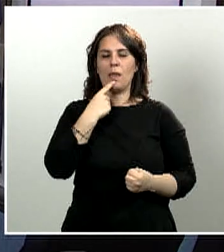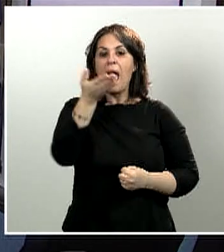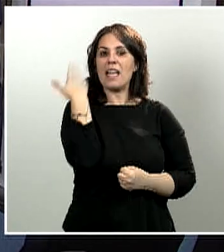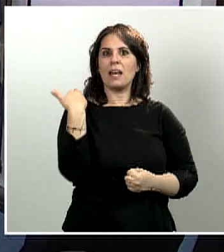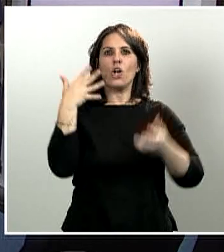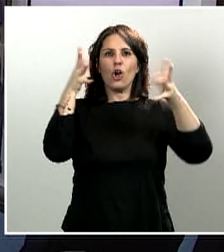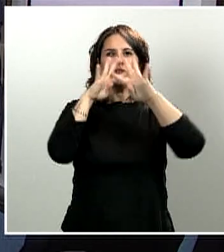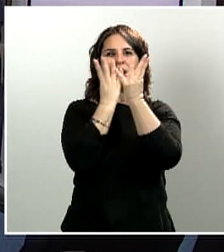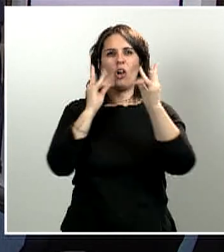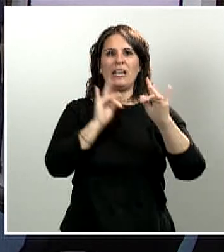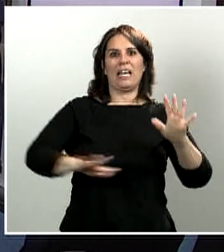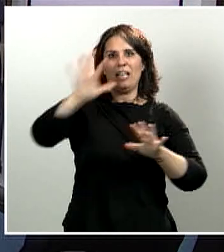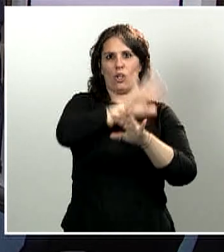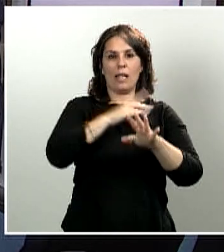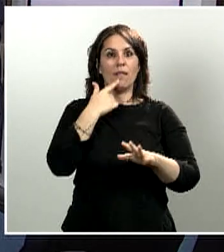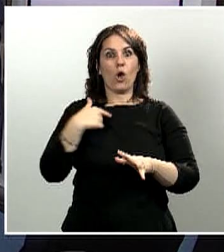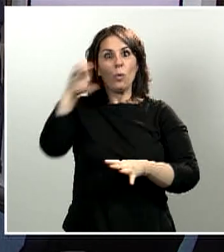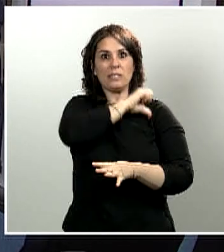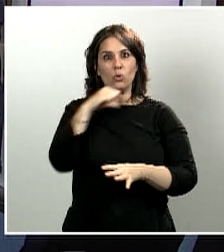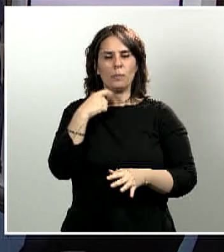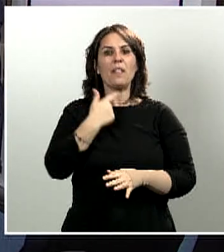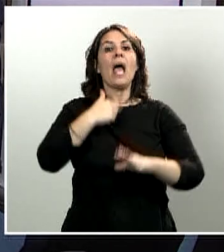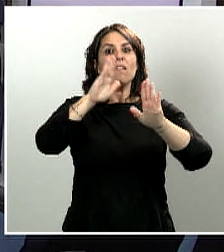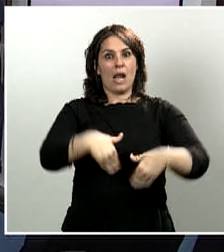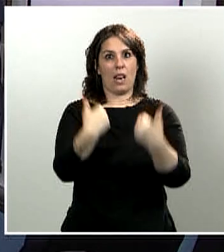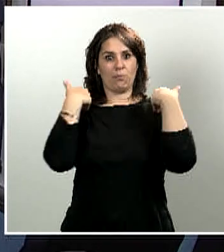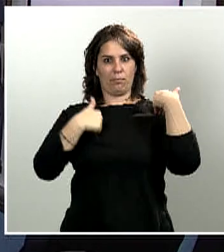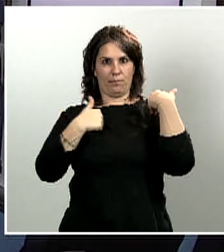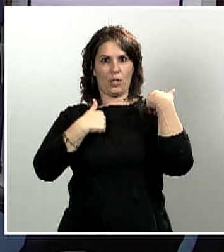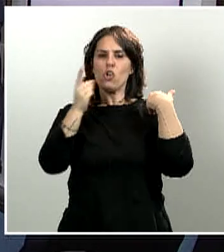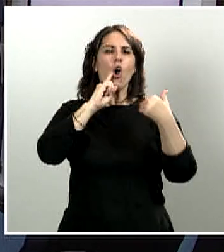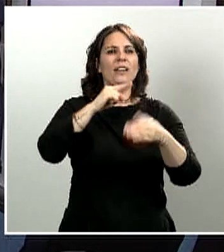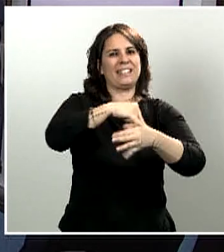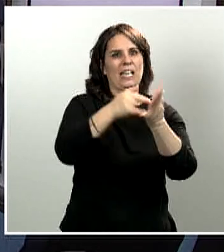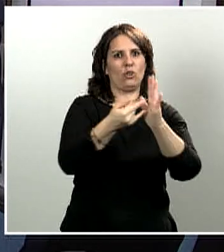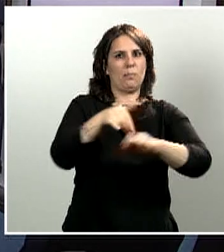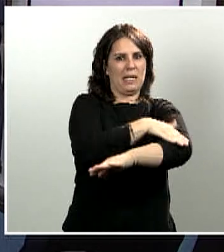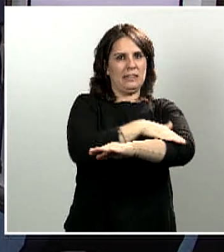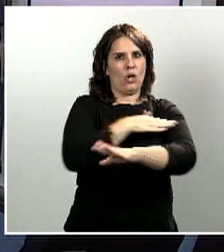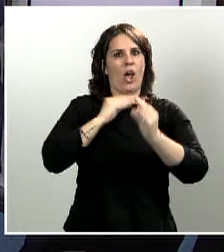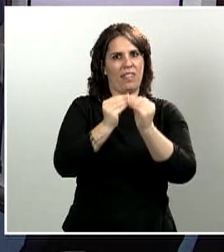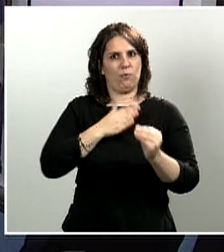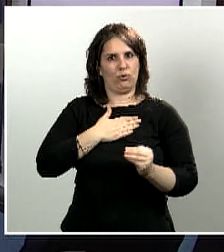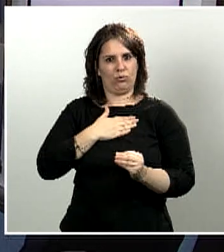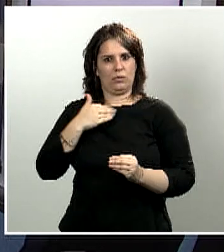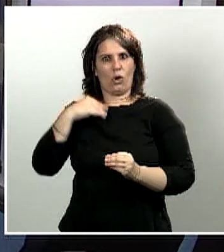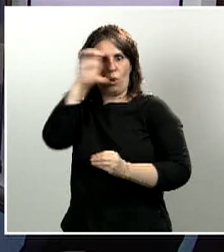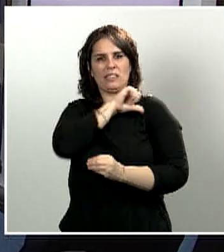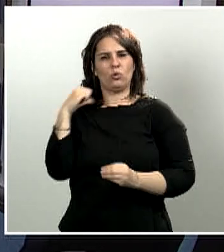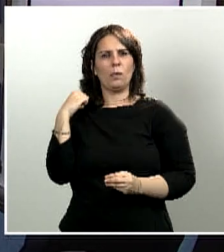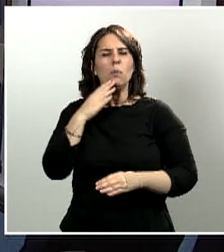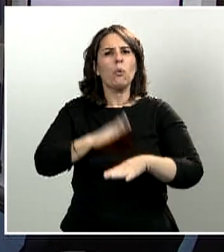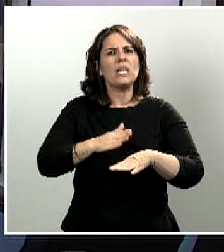comunidades han apuntado que sean finalmente ellas y no los técnicos del Ministerio quienes lo van a desarrollar. ¿Por qué se ha decidido así? ¿Hasta cuándo, por cierto,